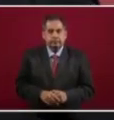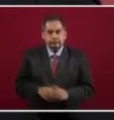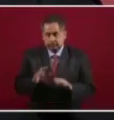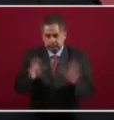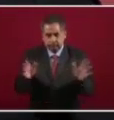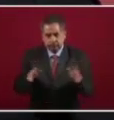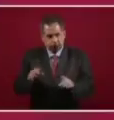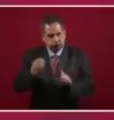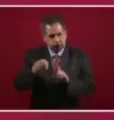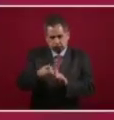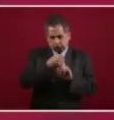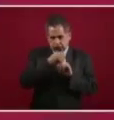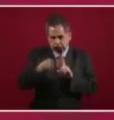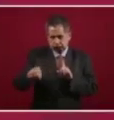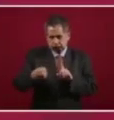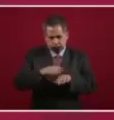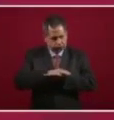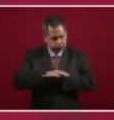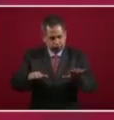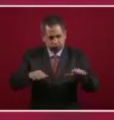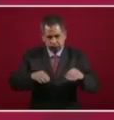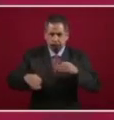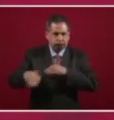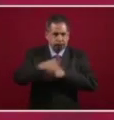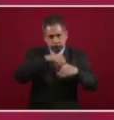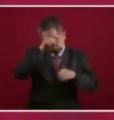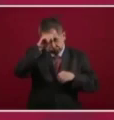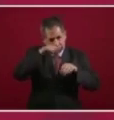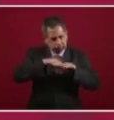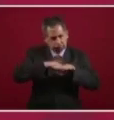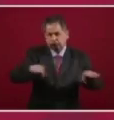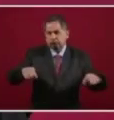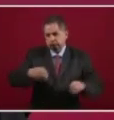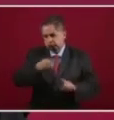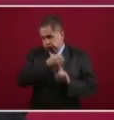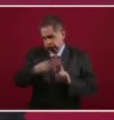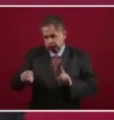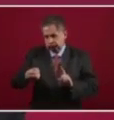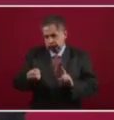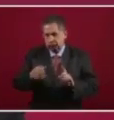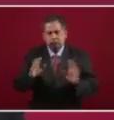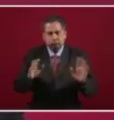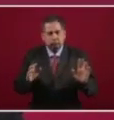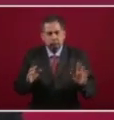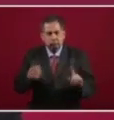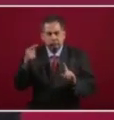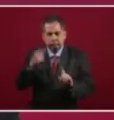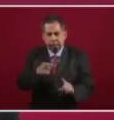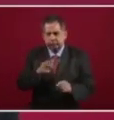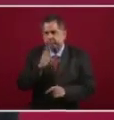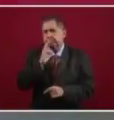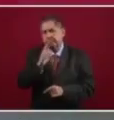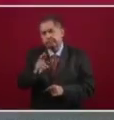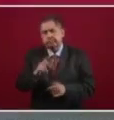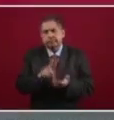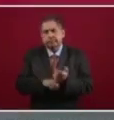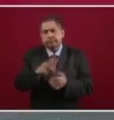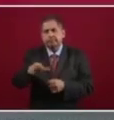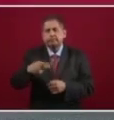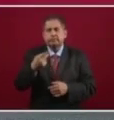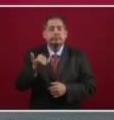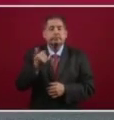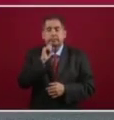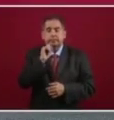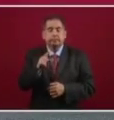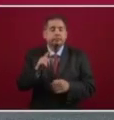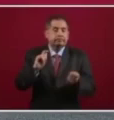Estamos poniendo orden también en todo el sector minero. Esa es la respuesta a tu pregunta. Y